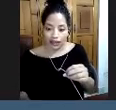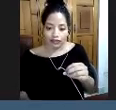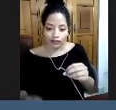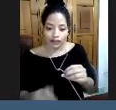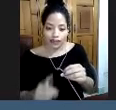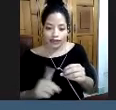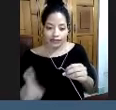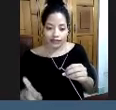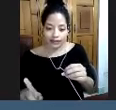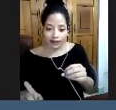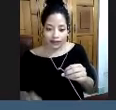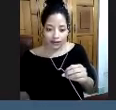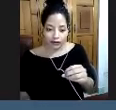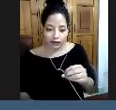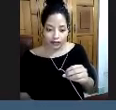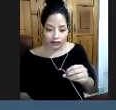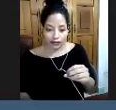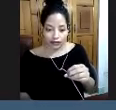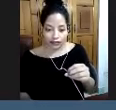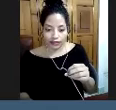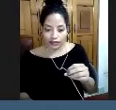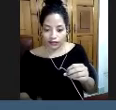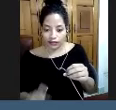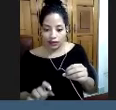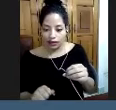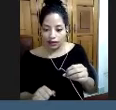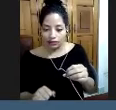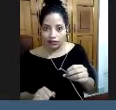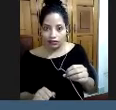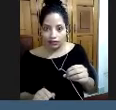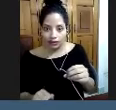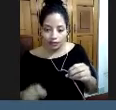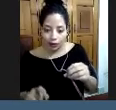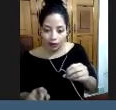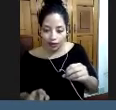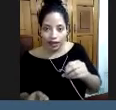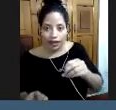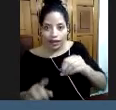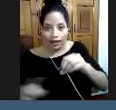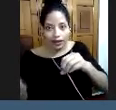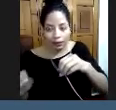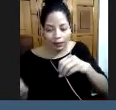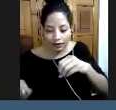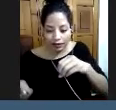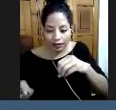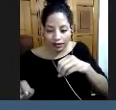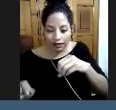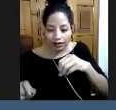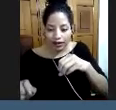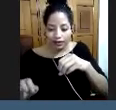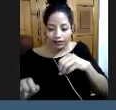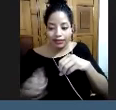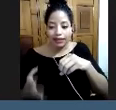docentes. Sobre este tema de la autogestión estaría entonces ligada a nuestra siguiente pregunta.